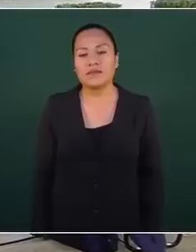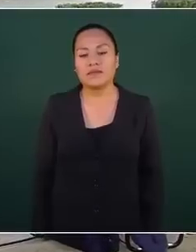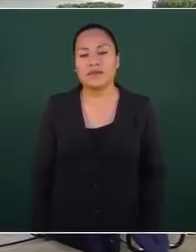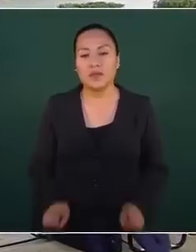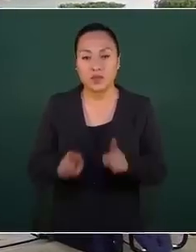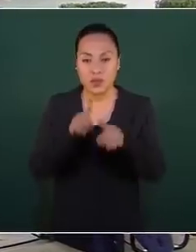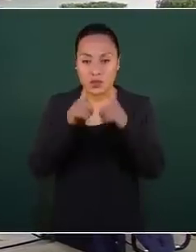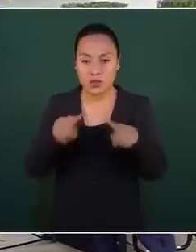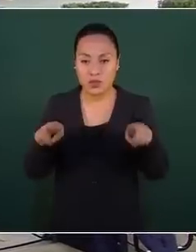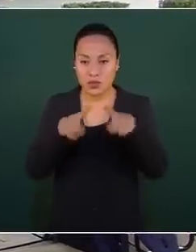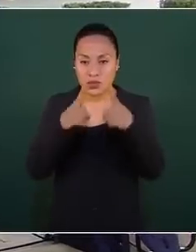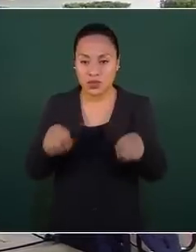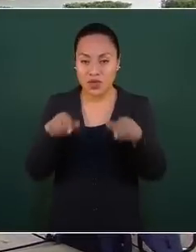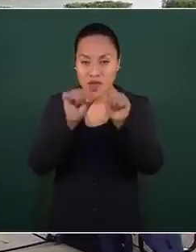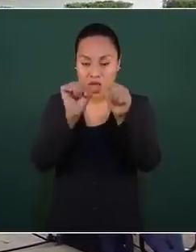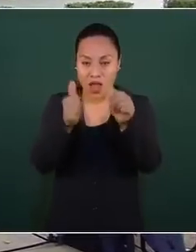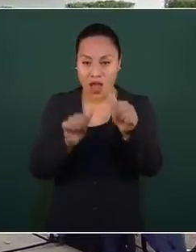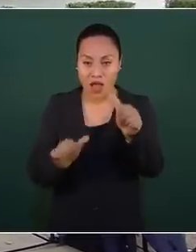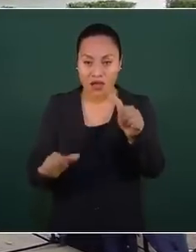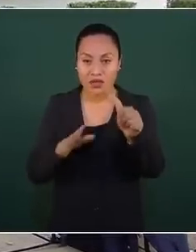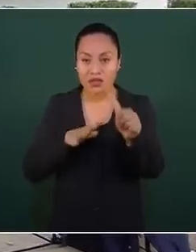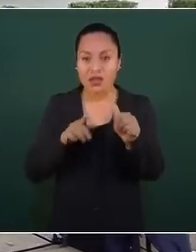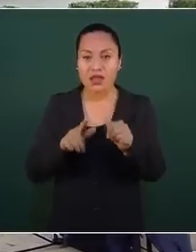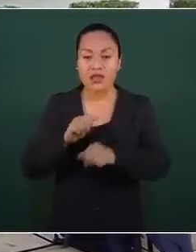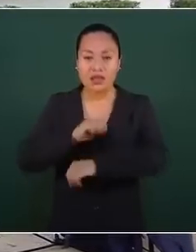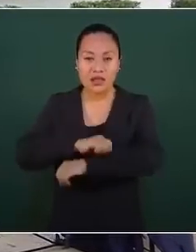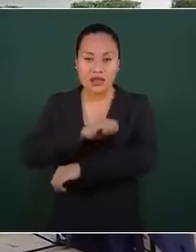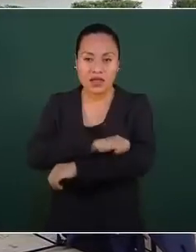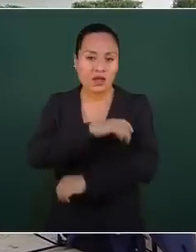Música y Artes, Tlaxiaco.